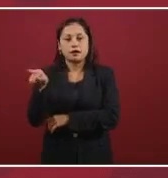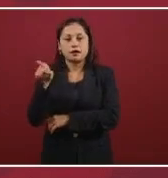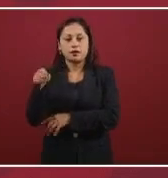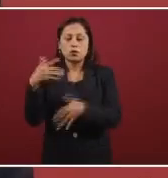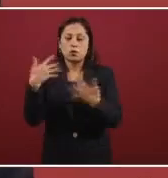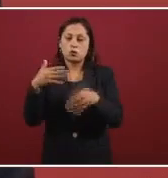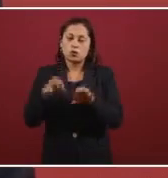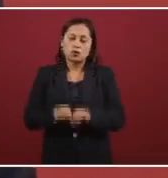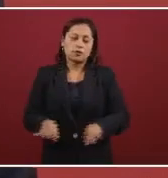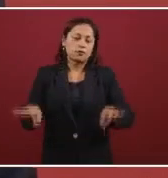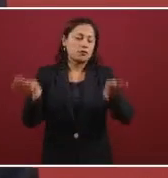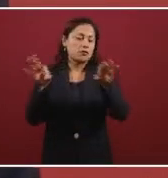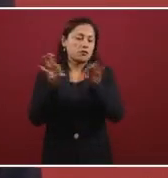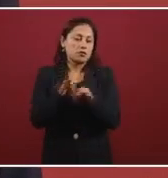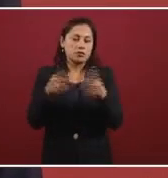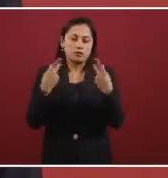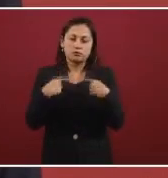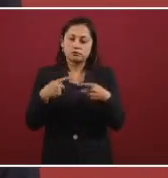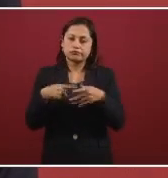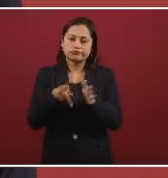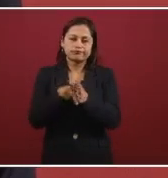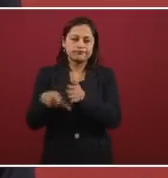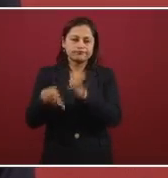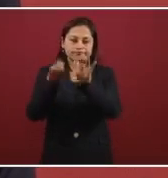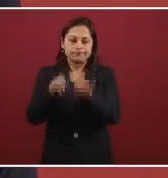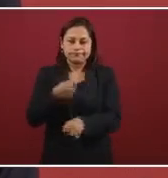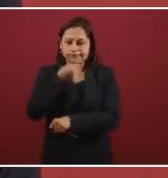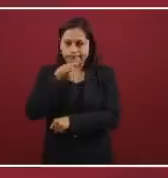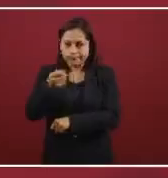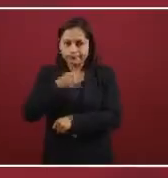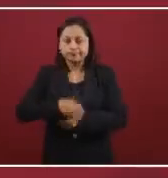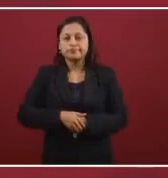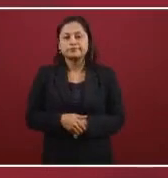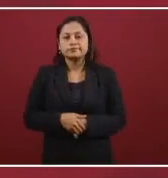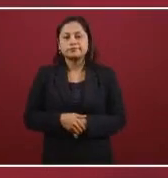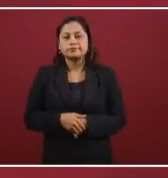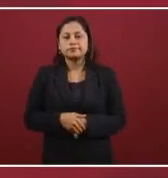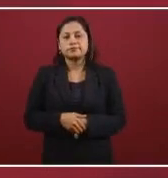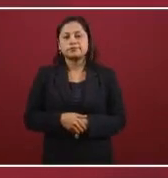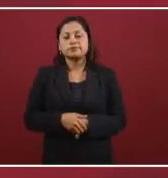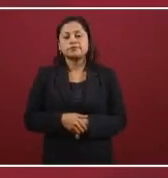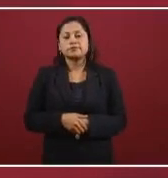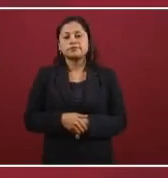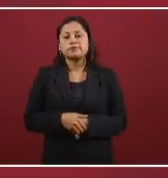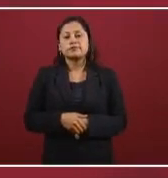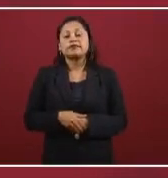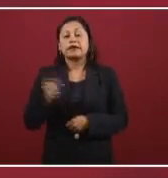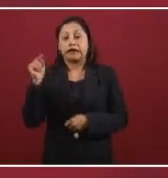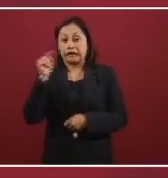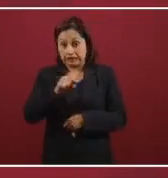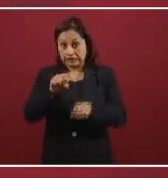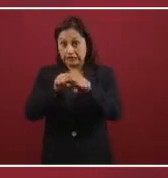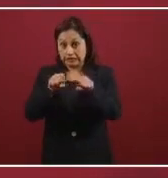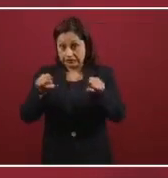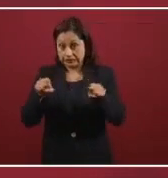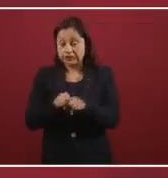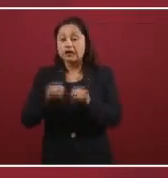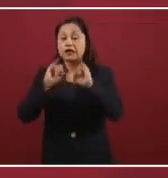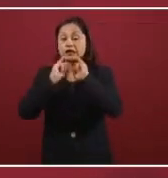Aguizote, y vamos a tener en la sala de junta de